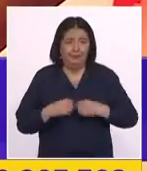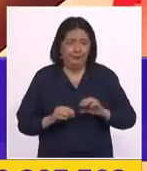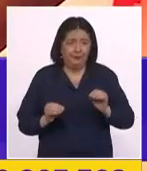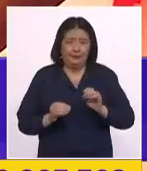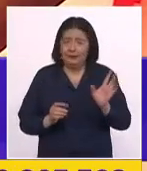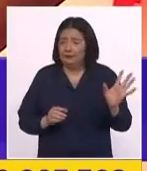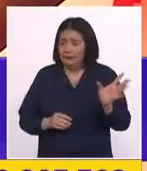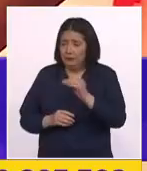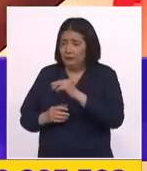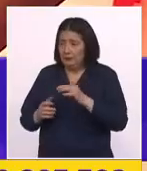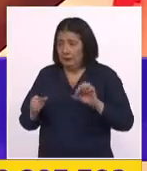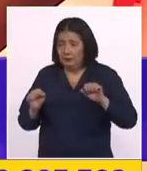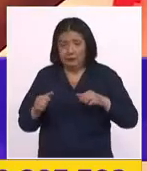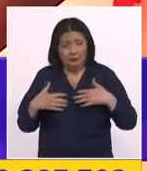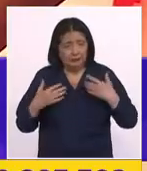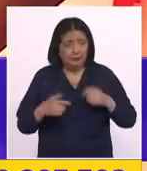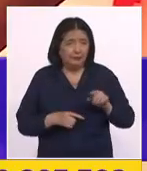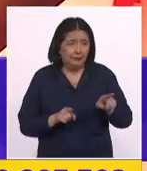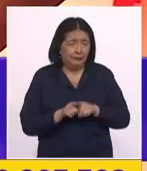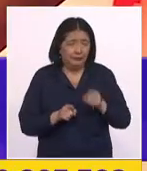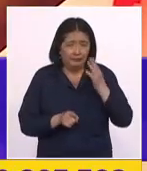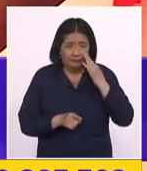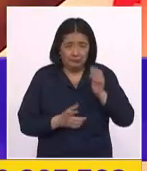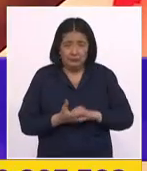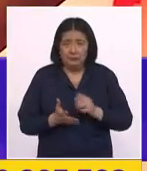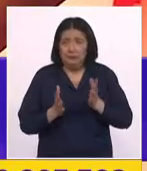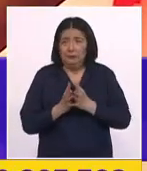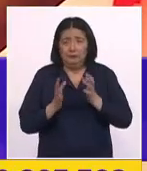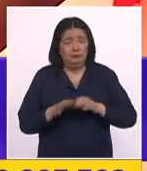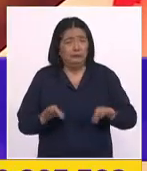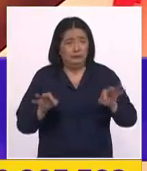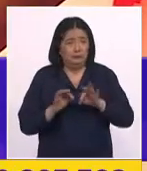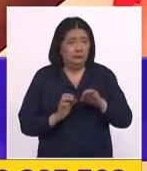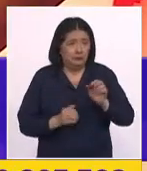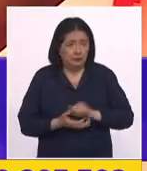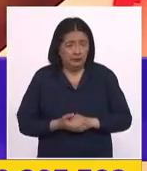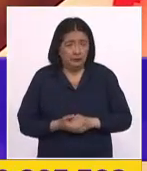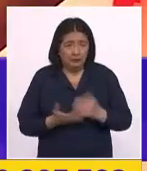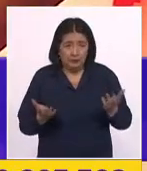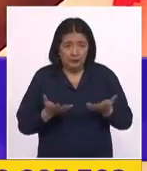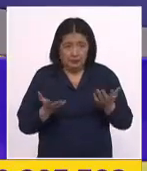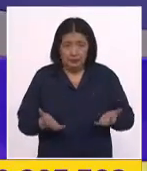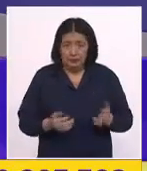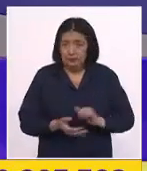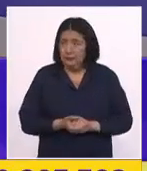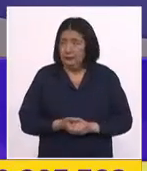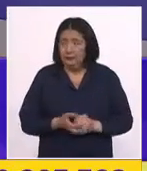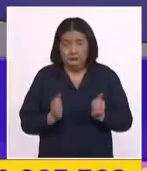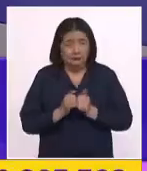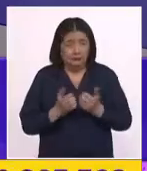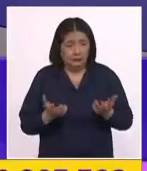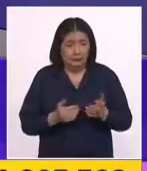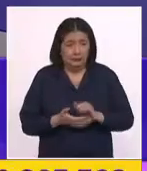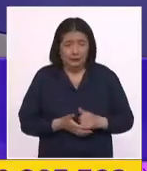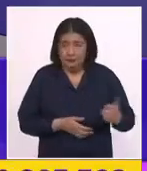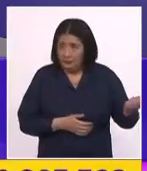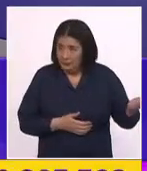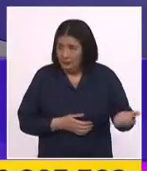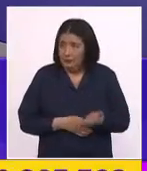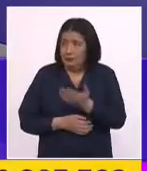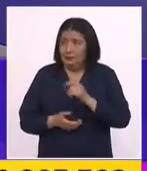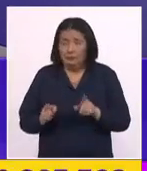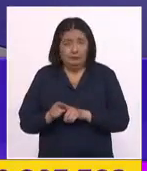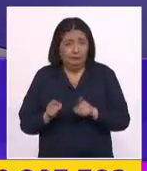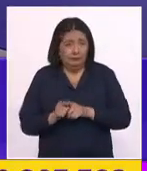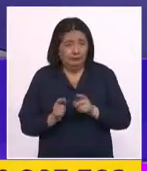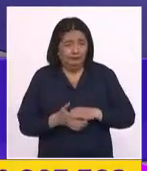pusiste contentos a todos y sin duda también a tu mamá, que es una pieza fundamental y está con nosotros aquí acompañándonos. Que pase, por favor,